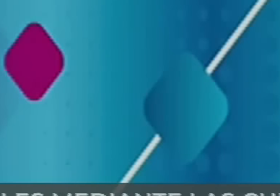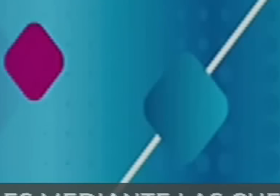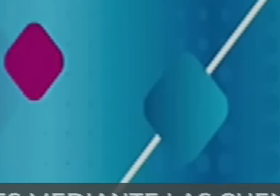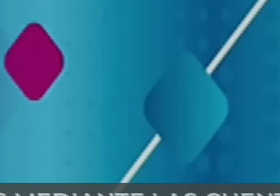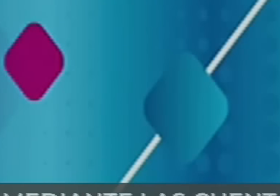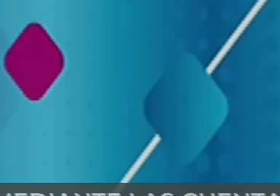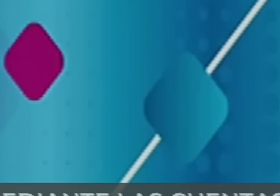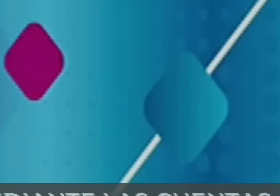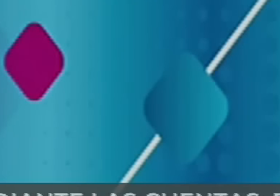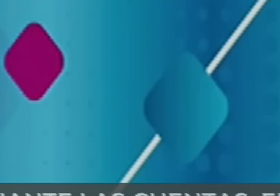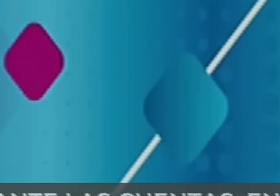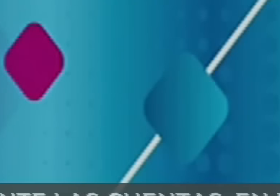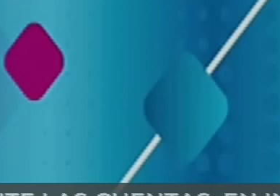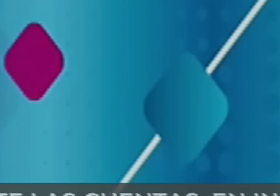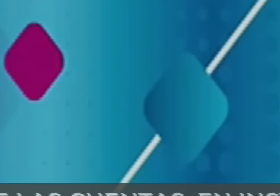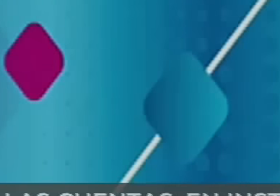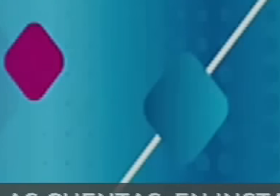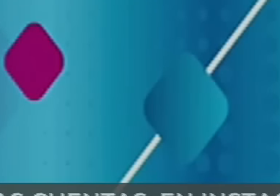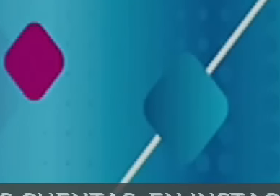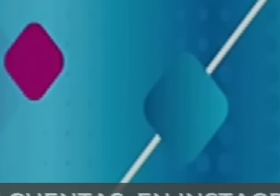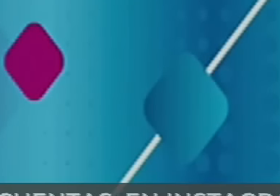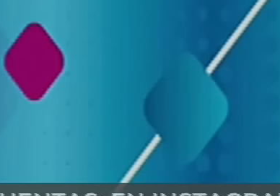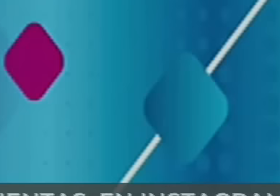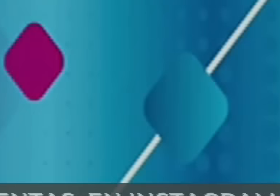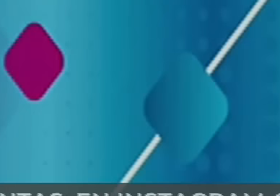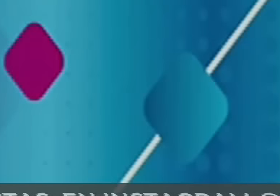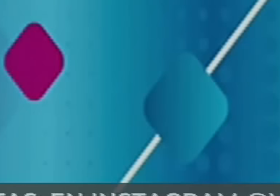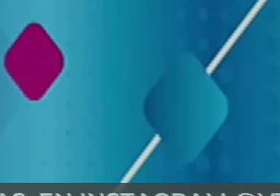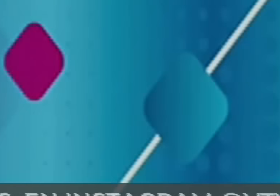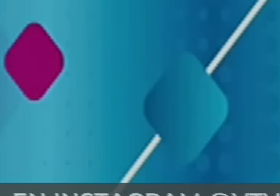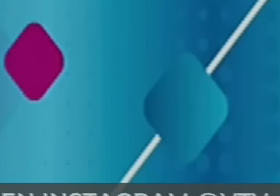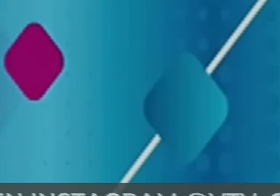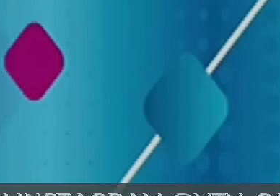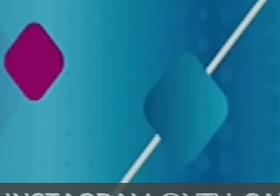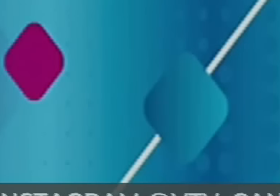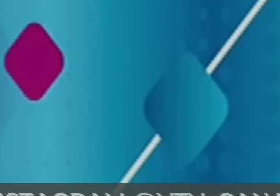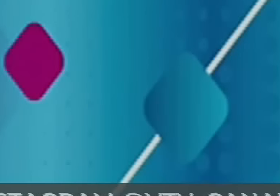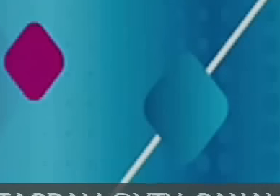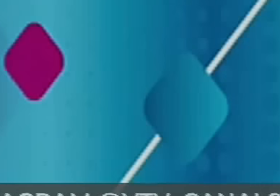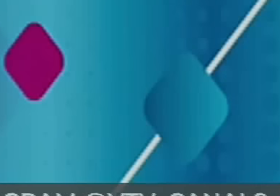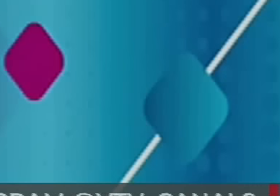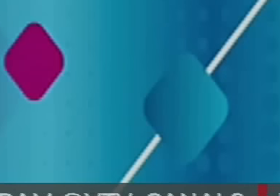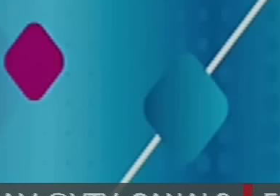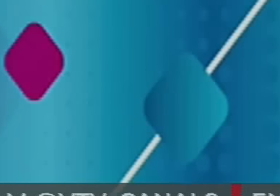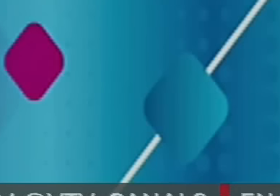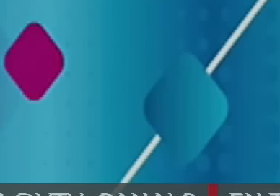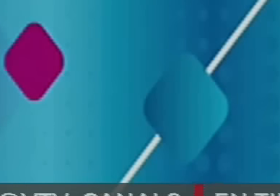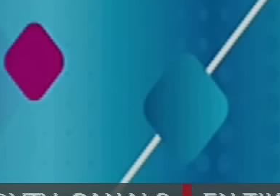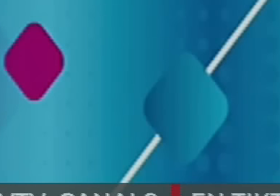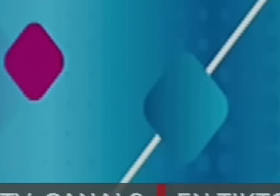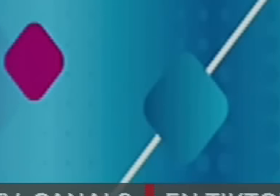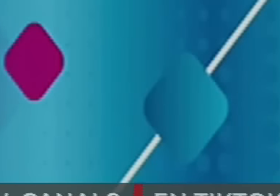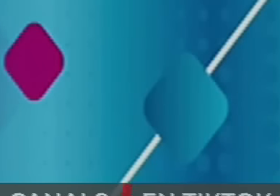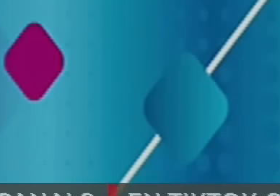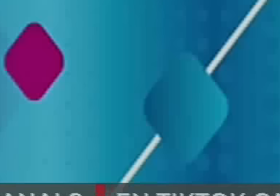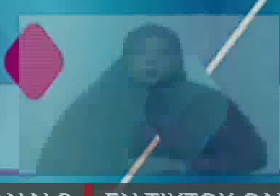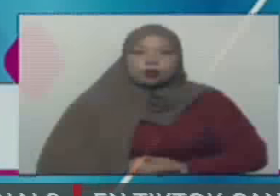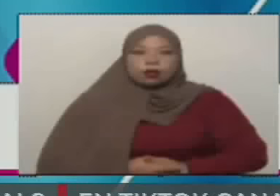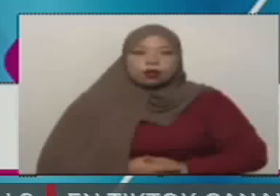Ese es nuestro proyecto. Esa es nuestra visión. Ese es nuestro